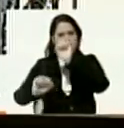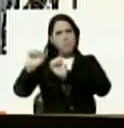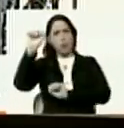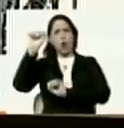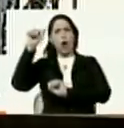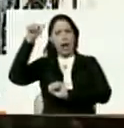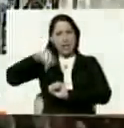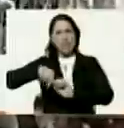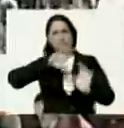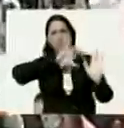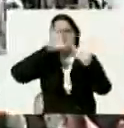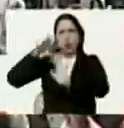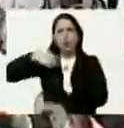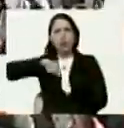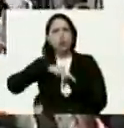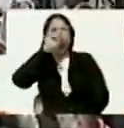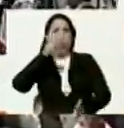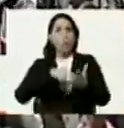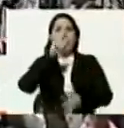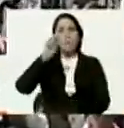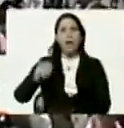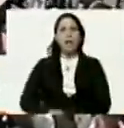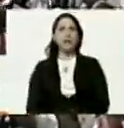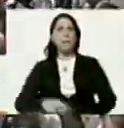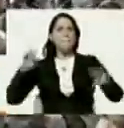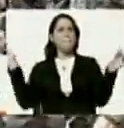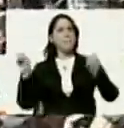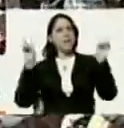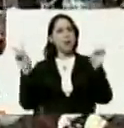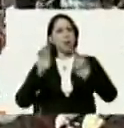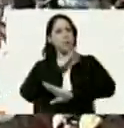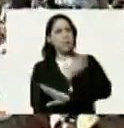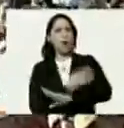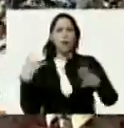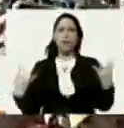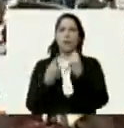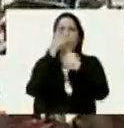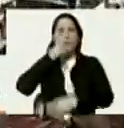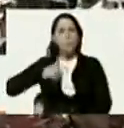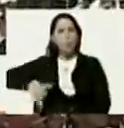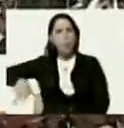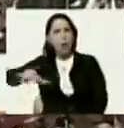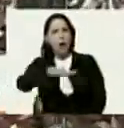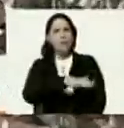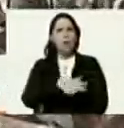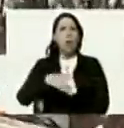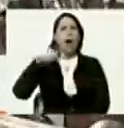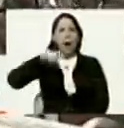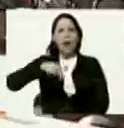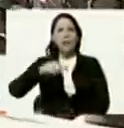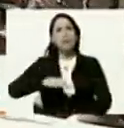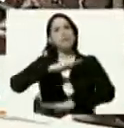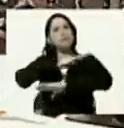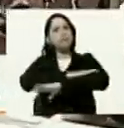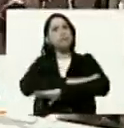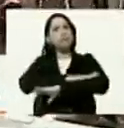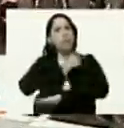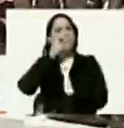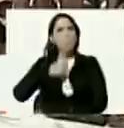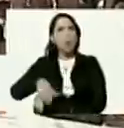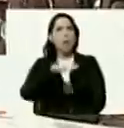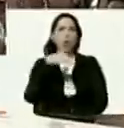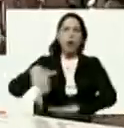aquí estamos, 2020, victorioso, junto al pueblo, en el balcón del pueblo y en las